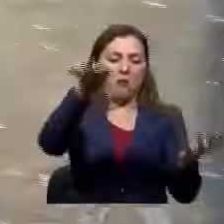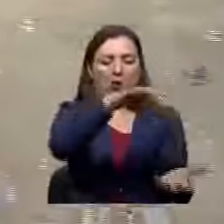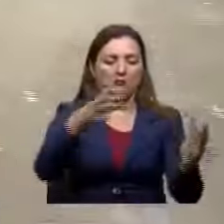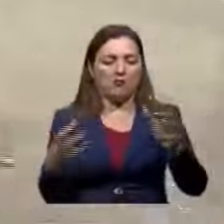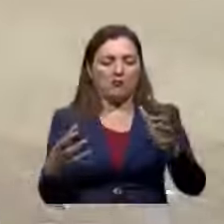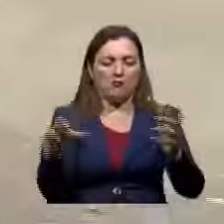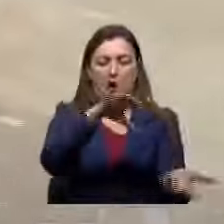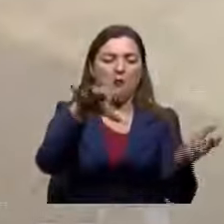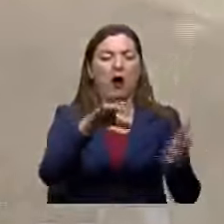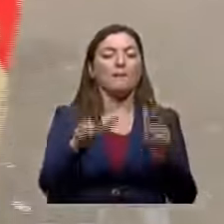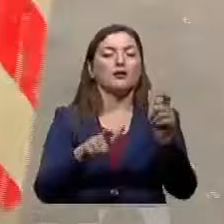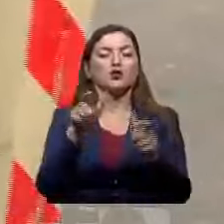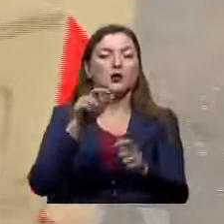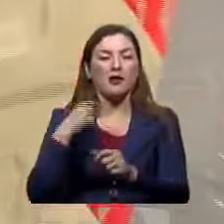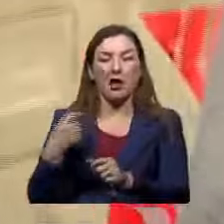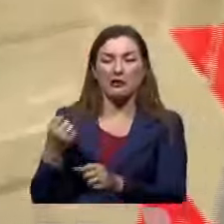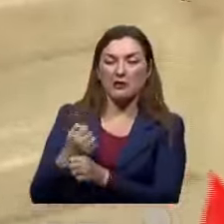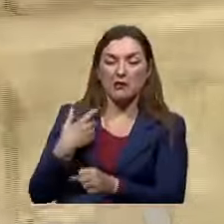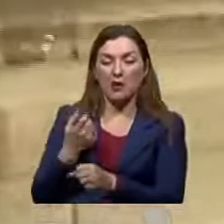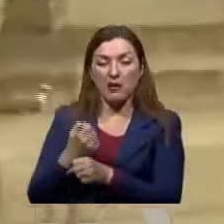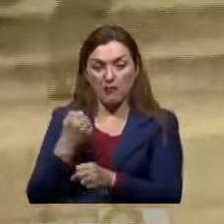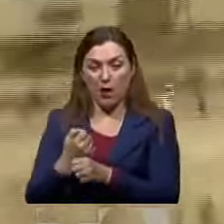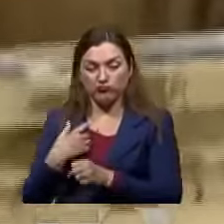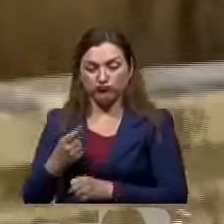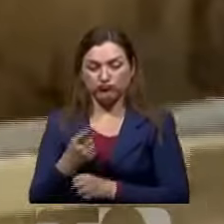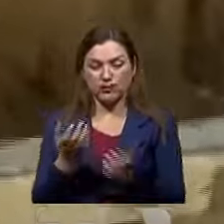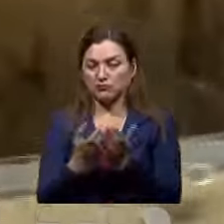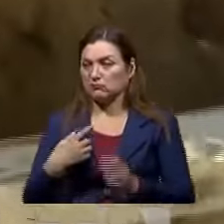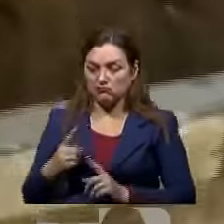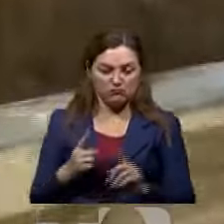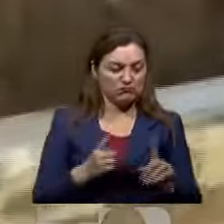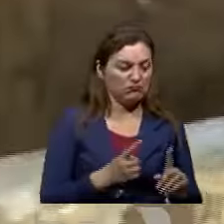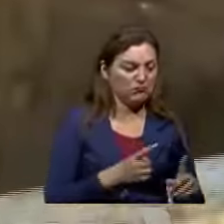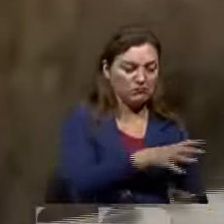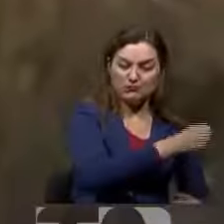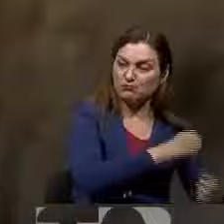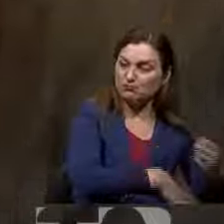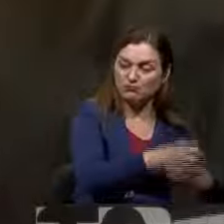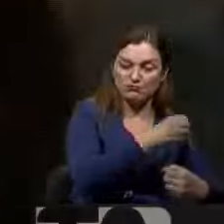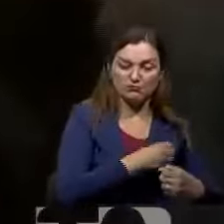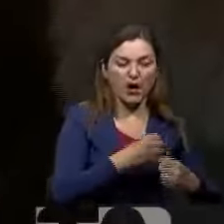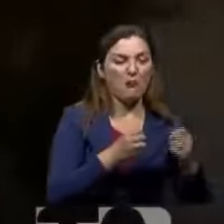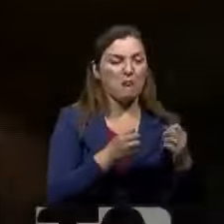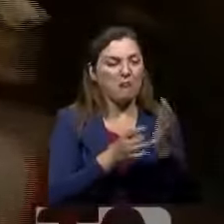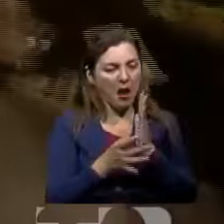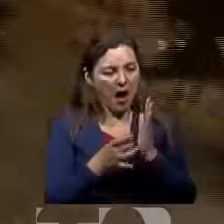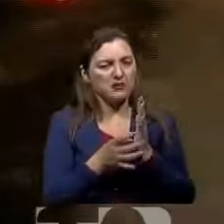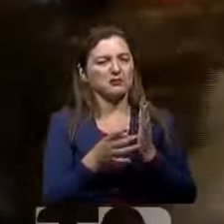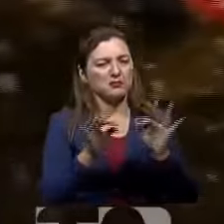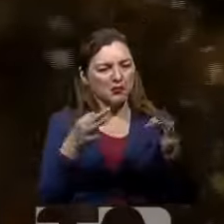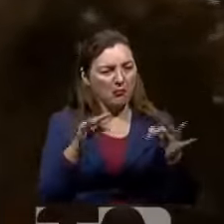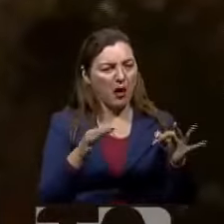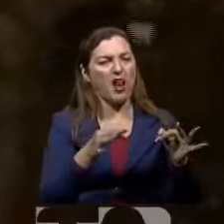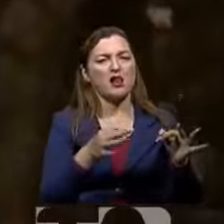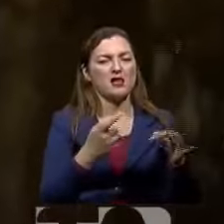peleas entre los recolectores de basura, y lo que exigimos es obviamente una ubicación o reubicación de este contenedor a un